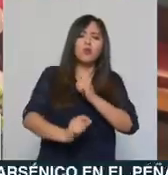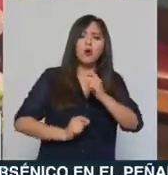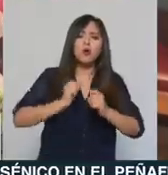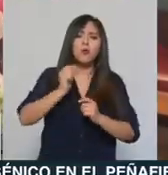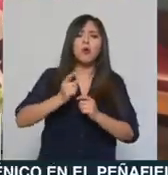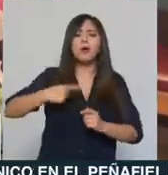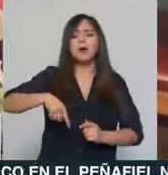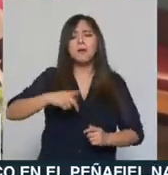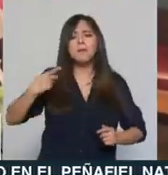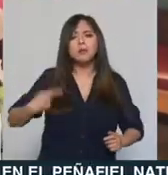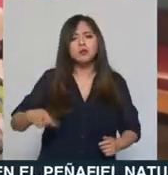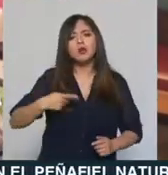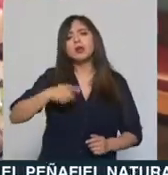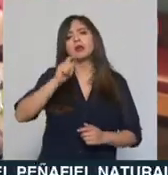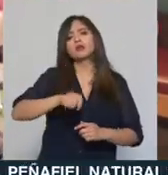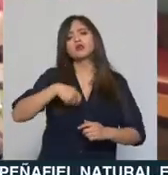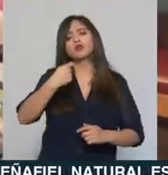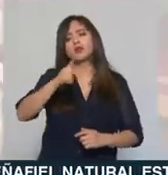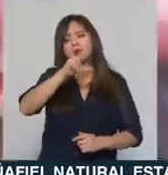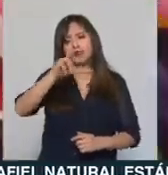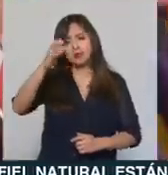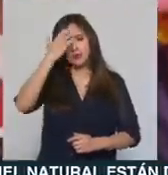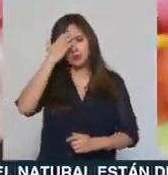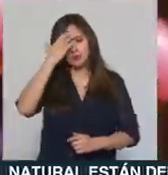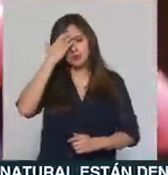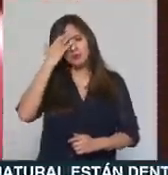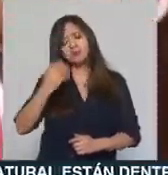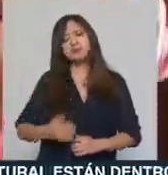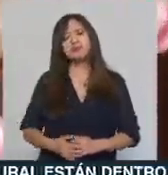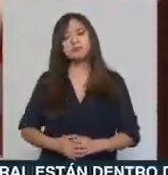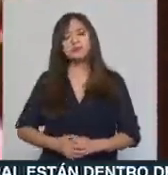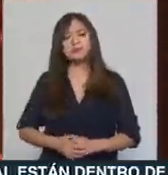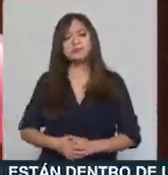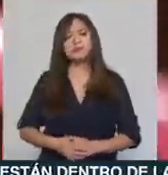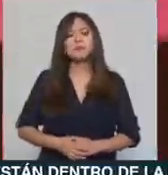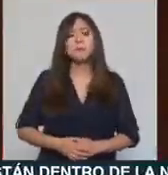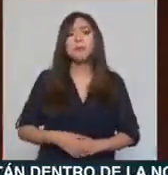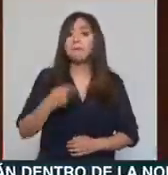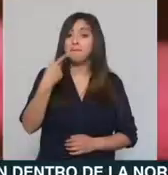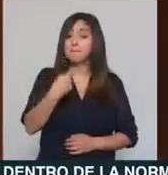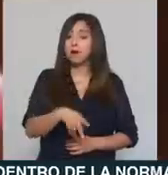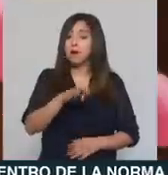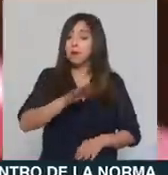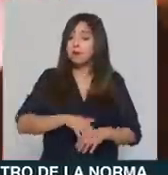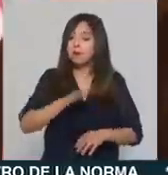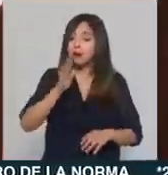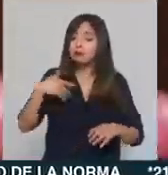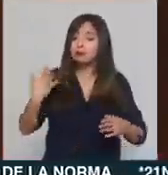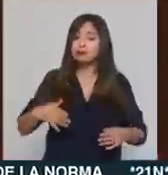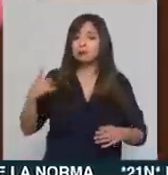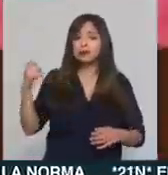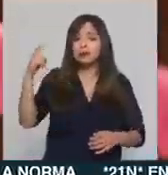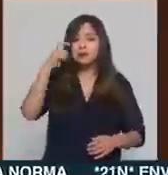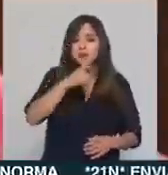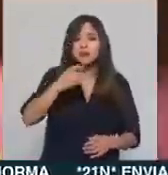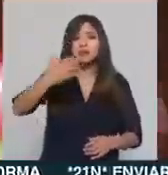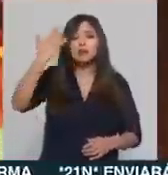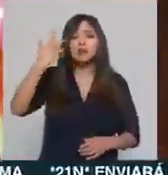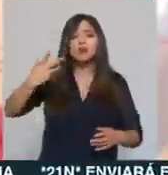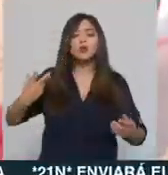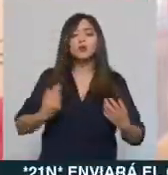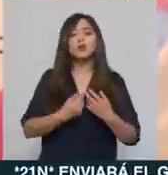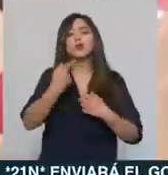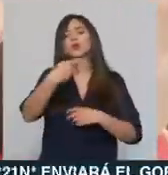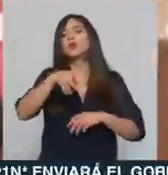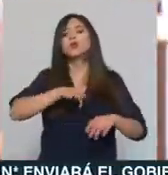te reconozca de alguna manera. Sin embargo, uno de los momentos más difíciles que tuvo que enfrentar como